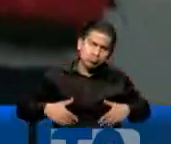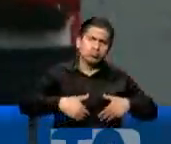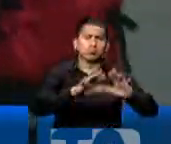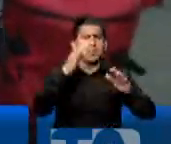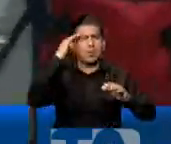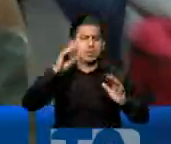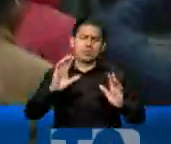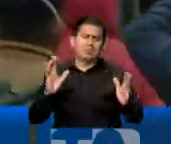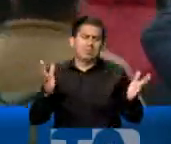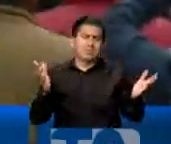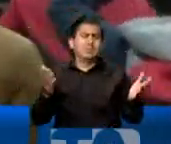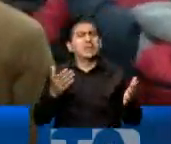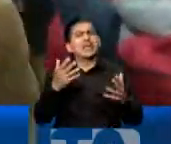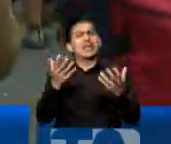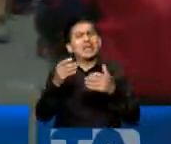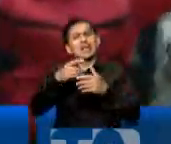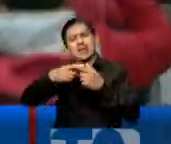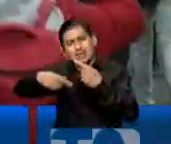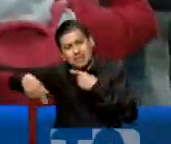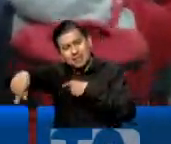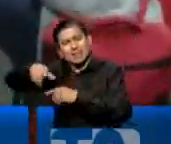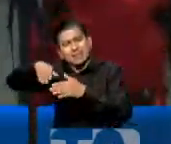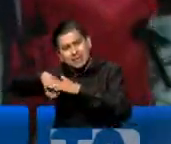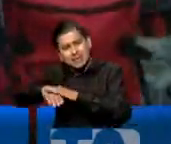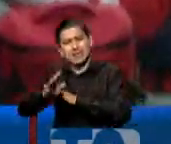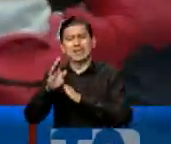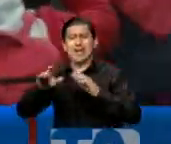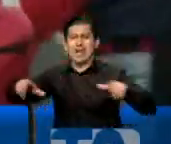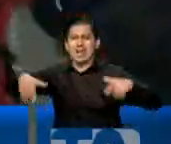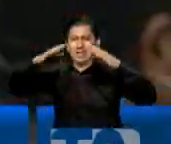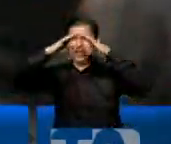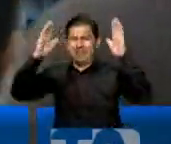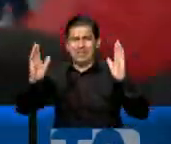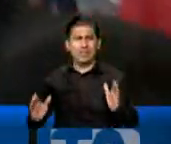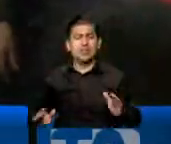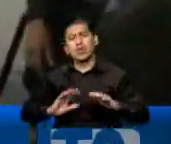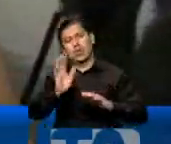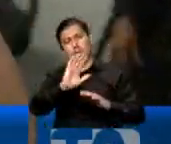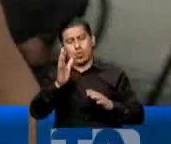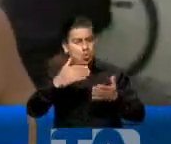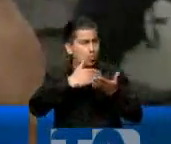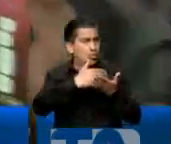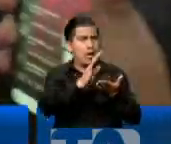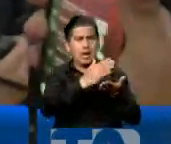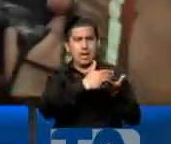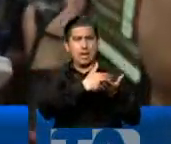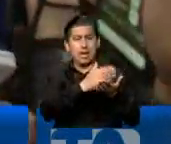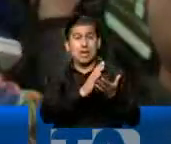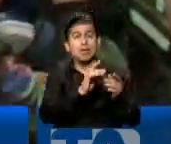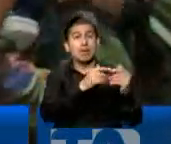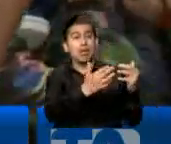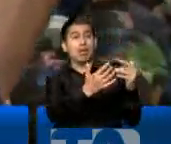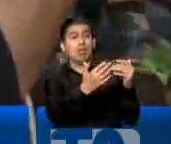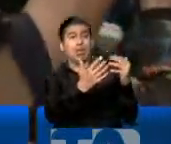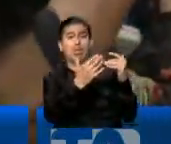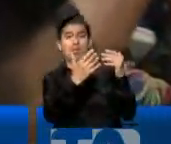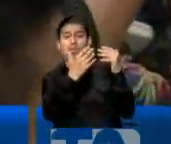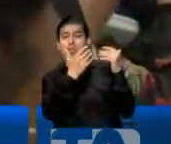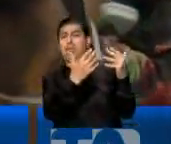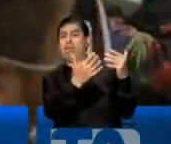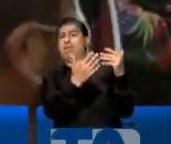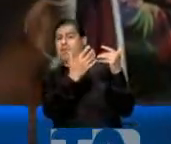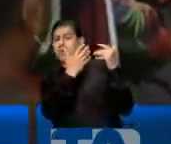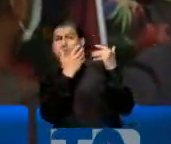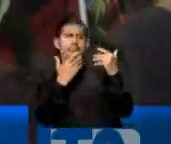que, sin éxito, pretendieron romper el cerco de seguridad dispuesto en los alrededores del Palacio de Gobierno y algunas